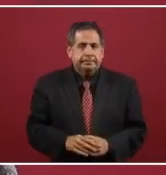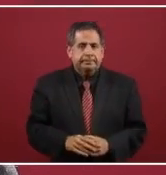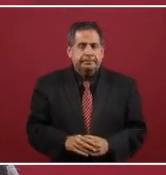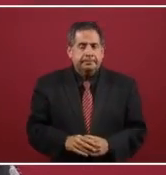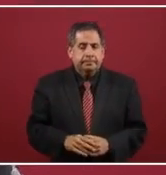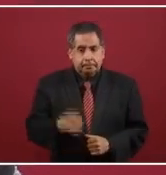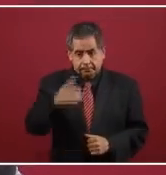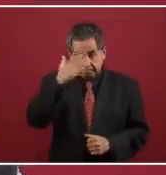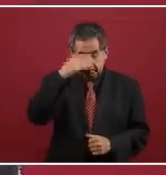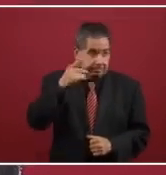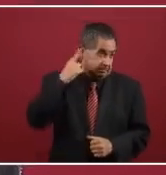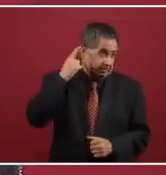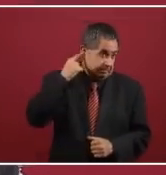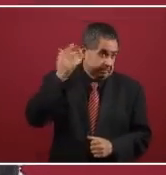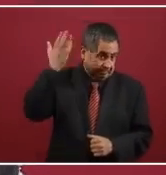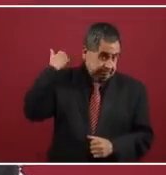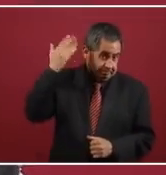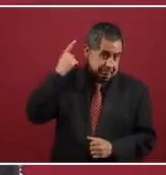se enteraron de que